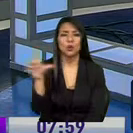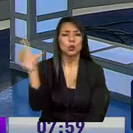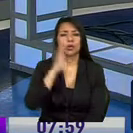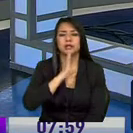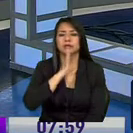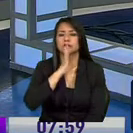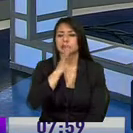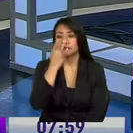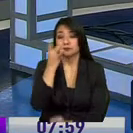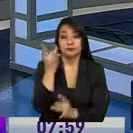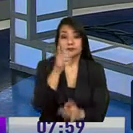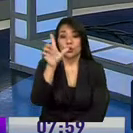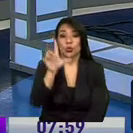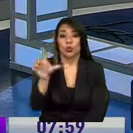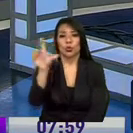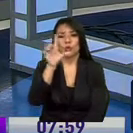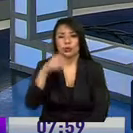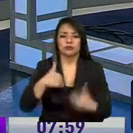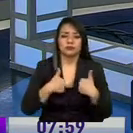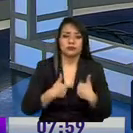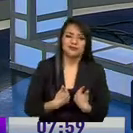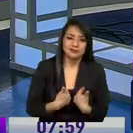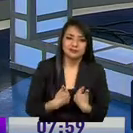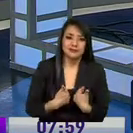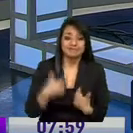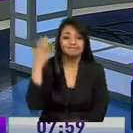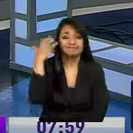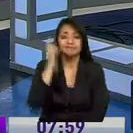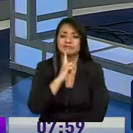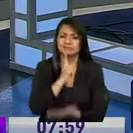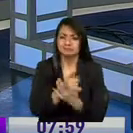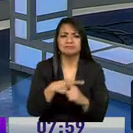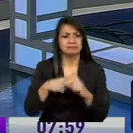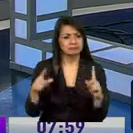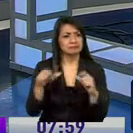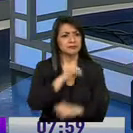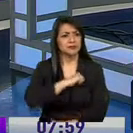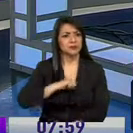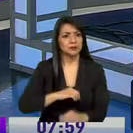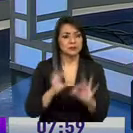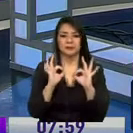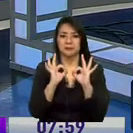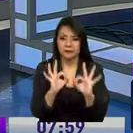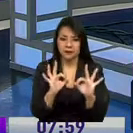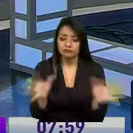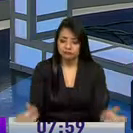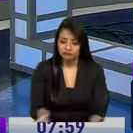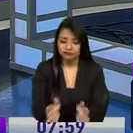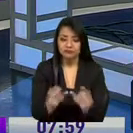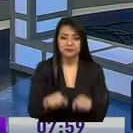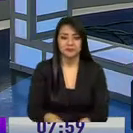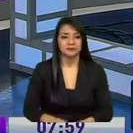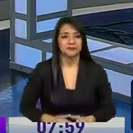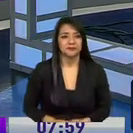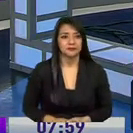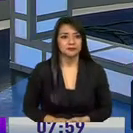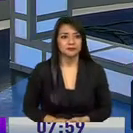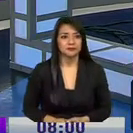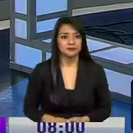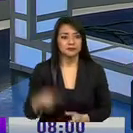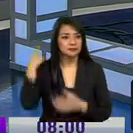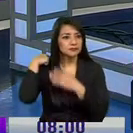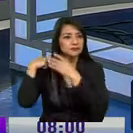más odioso de la semana. Perecita, pero no importa, hay que ponerle buena actitud. Ganas. ¿Sí o no? Para ganas. Que se nos haga más livianito. Sí, sí, que no nos gane